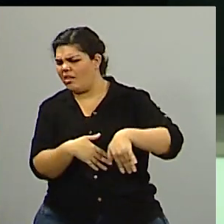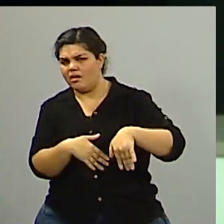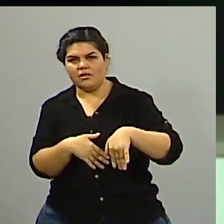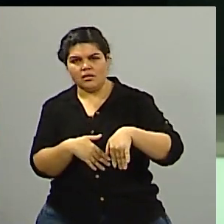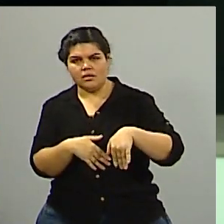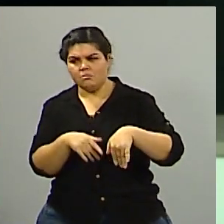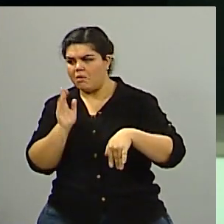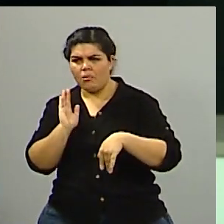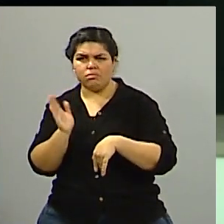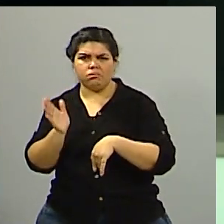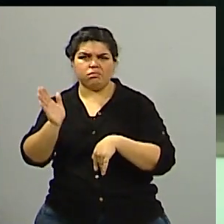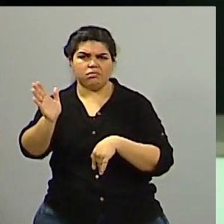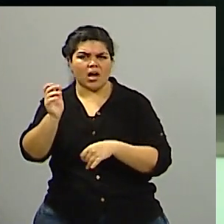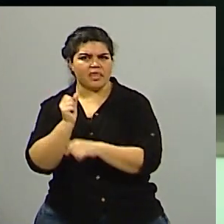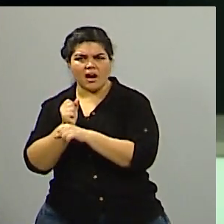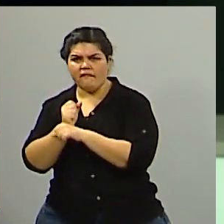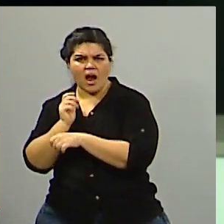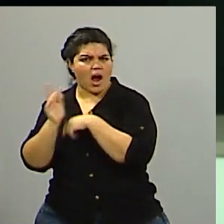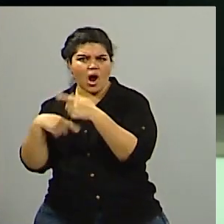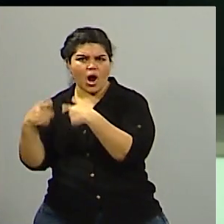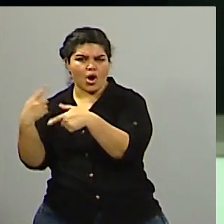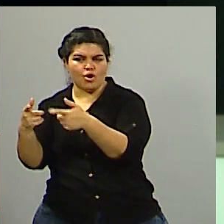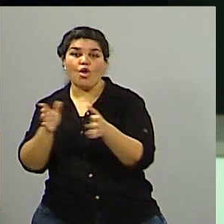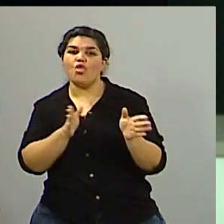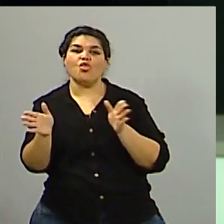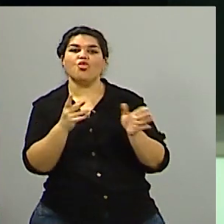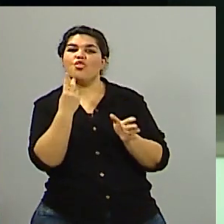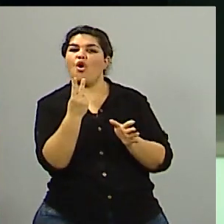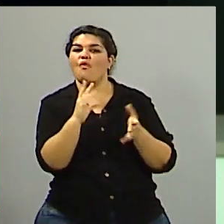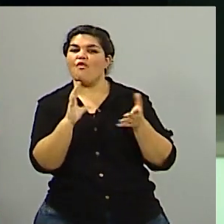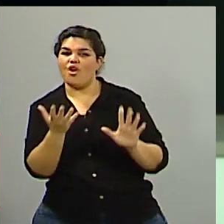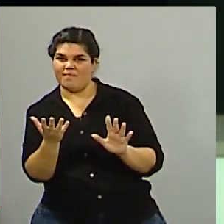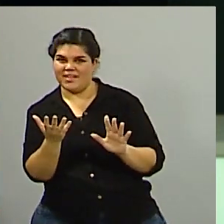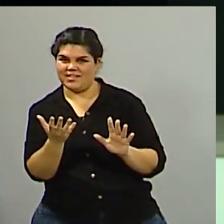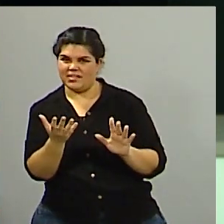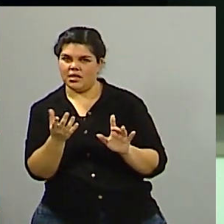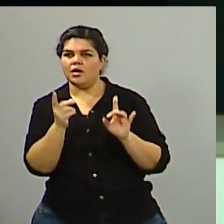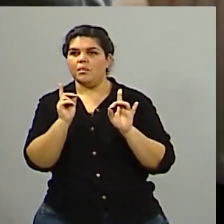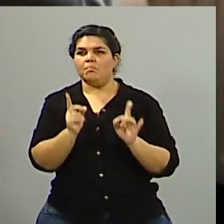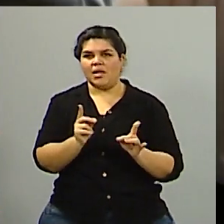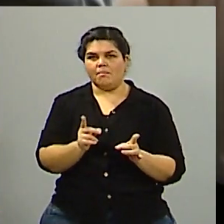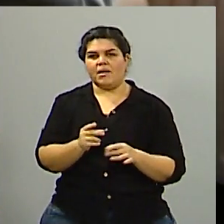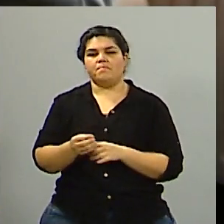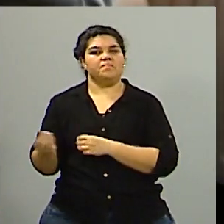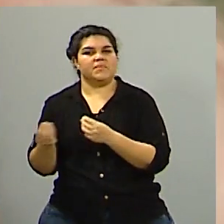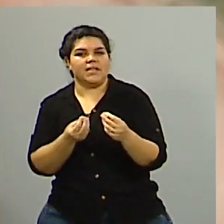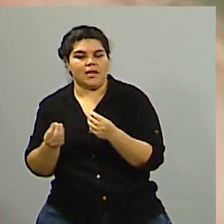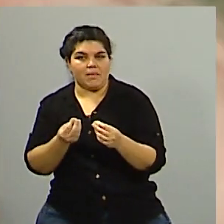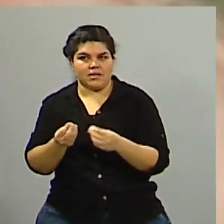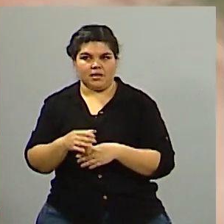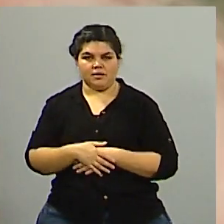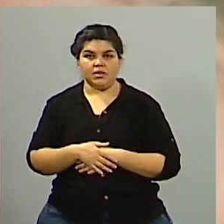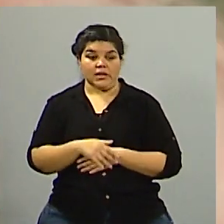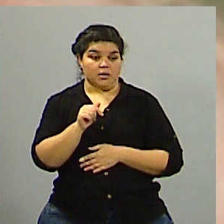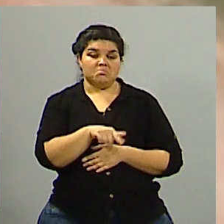casos puede continuar con esa actividad laboral. Por ahí ya no tiene que ver con una realidad sentida de complementar esos